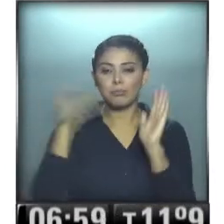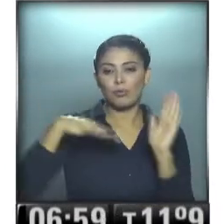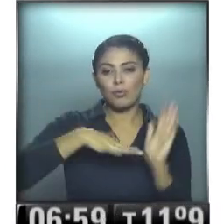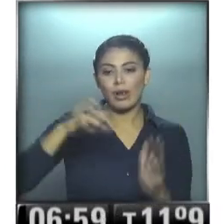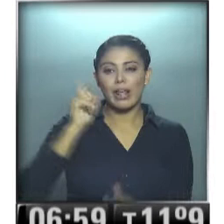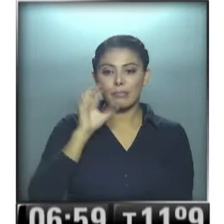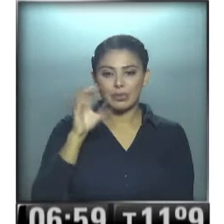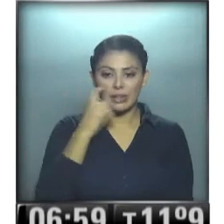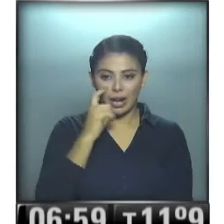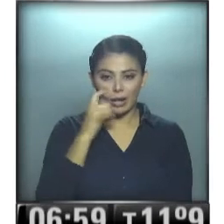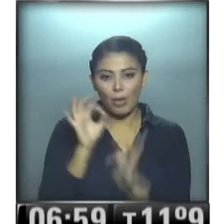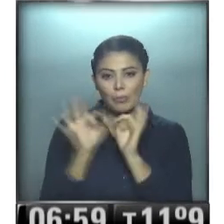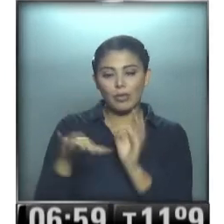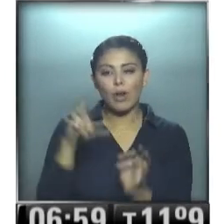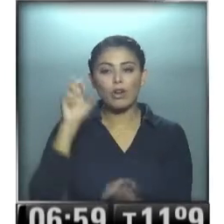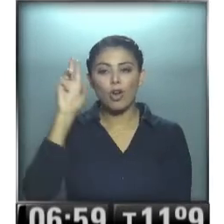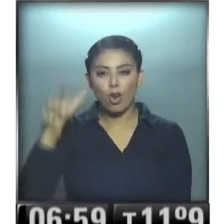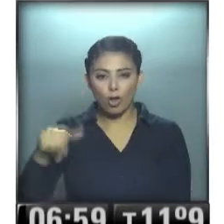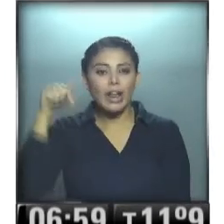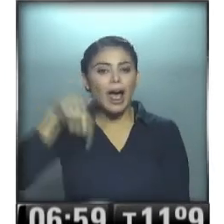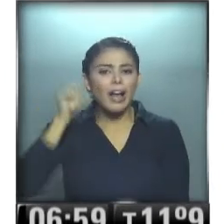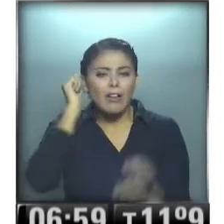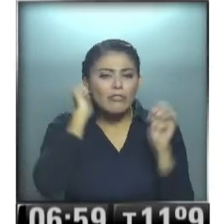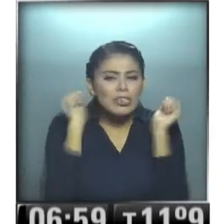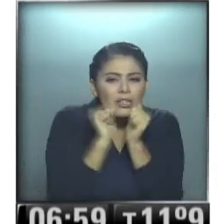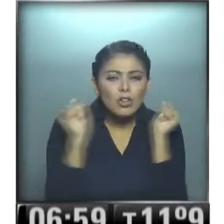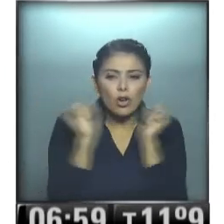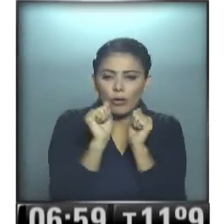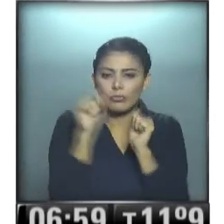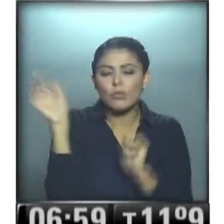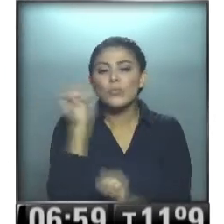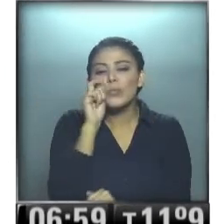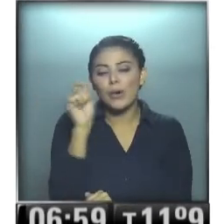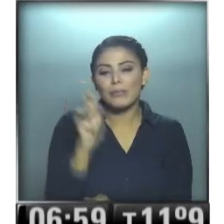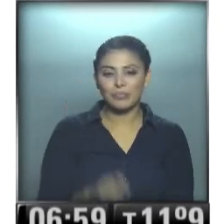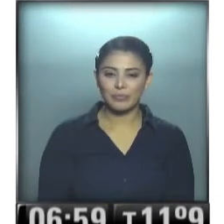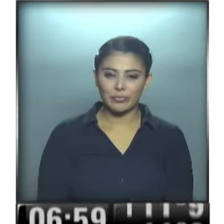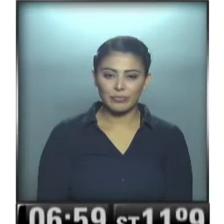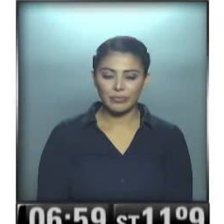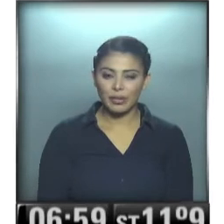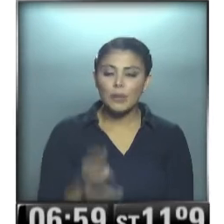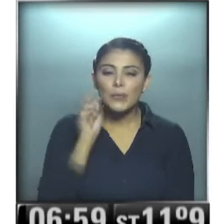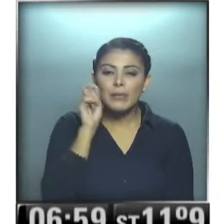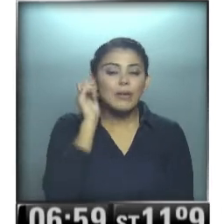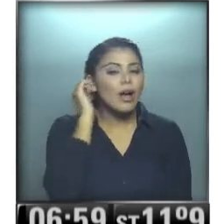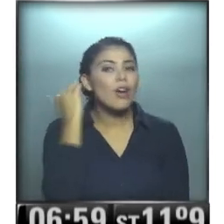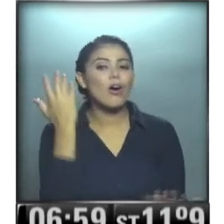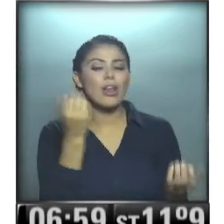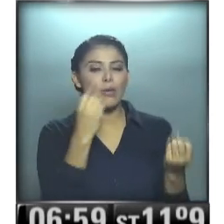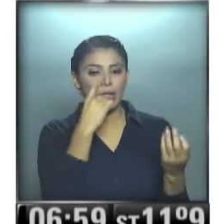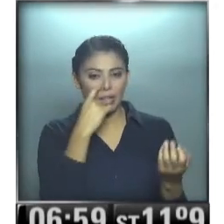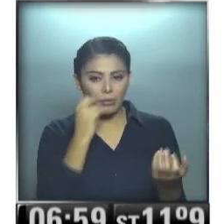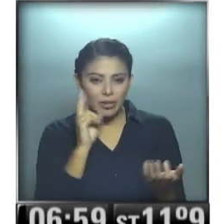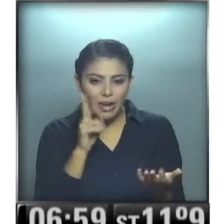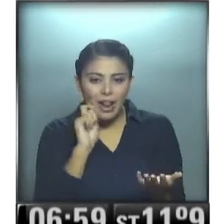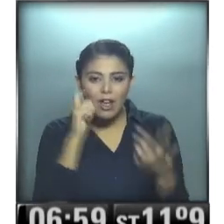desde Entre Ríos, cerca de Colón. Acá está frío, te mando un beso. Besito. Hola, muy buenos días, pero qué